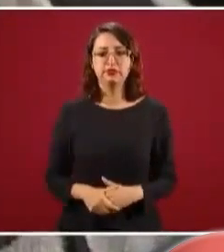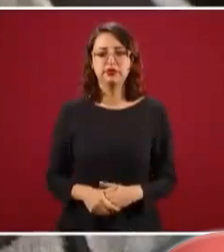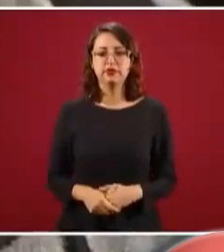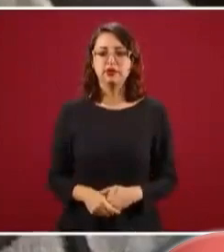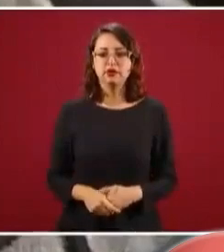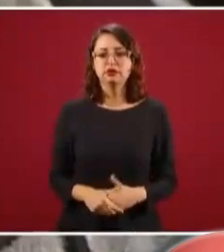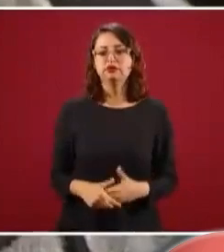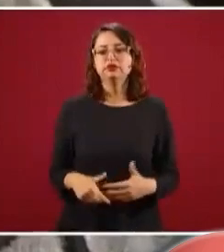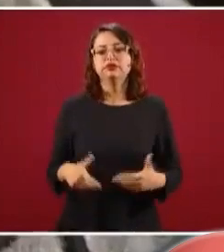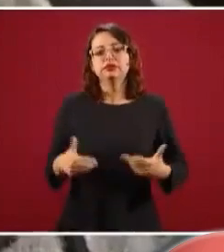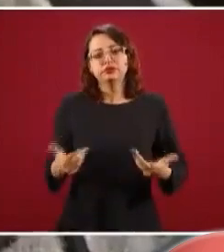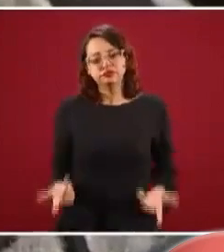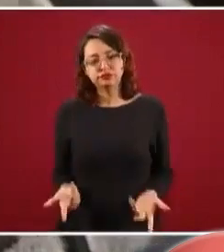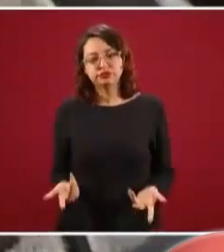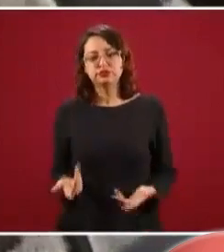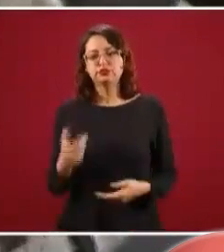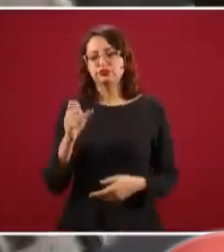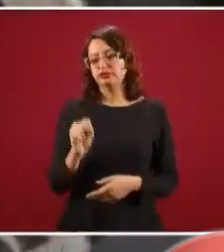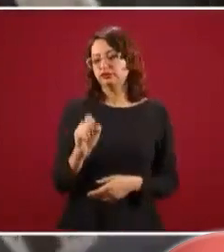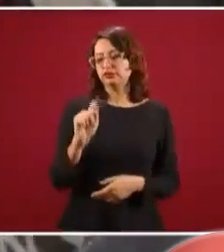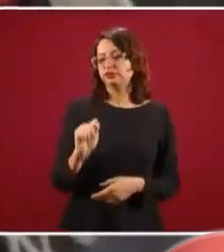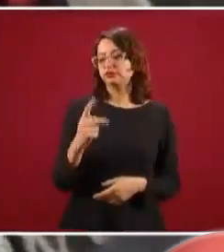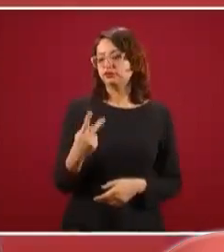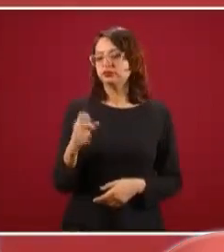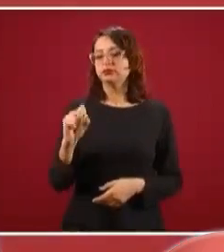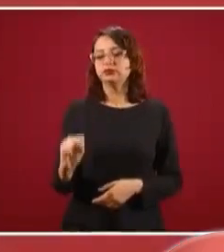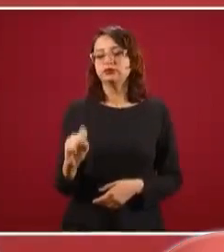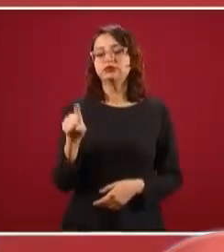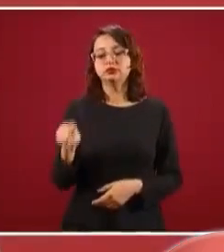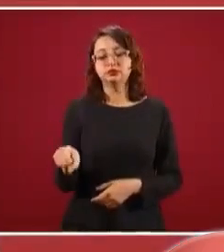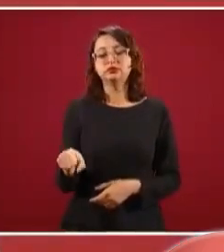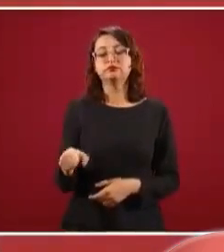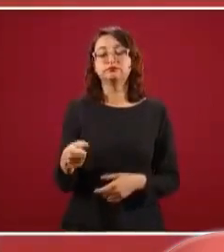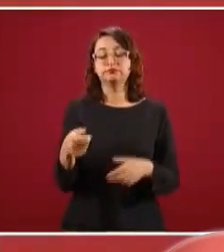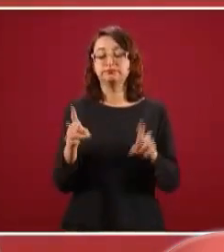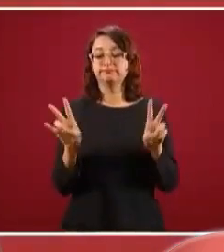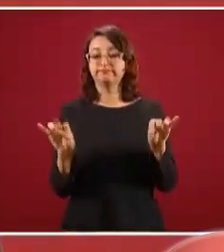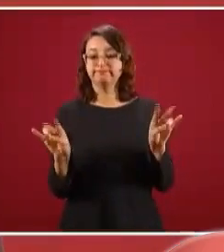Entonces, la Secretaría del Trabajo va a estar pendiente